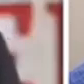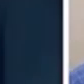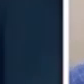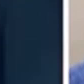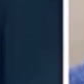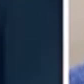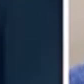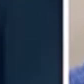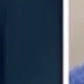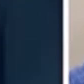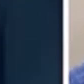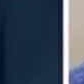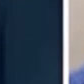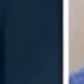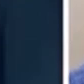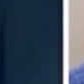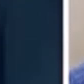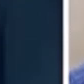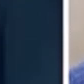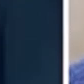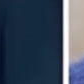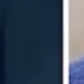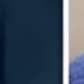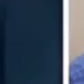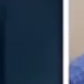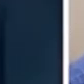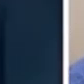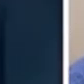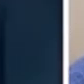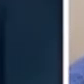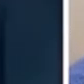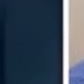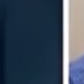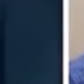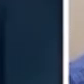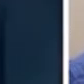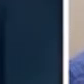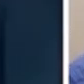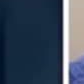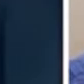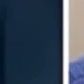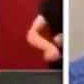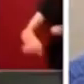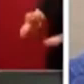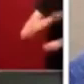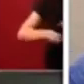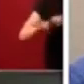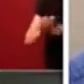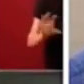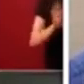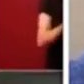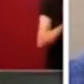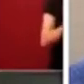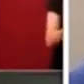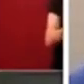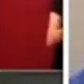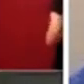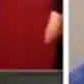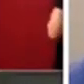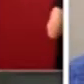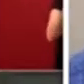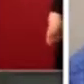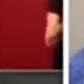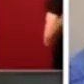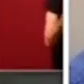ha causado muchas reacciones porque ya está empezando a ser utilizado por la oposición ahora para sacar raja política